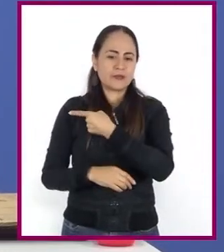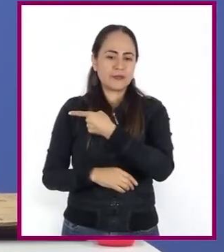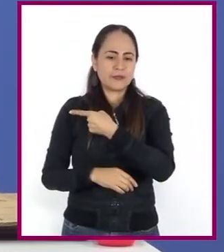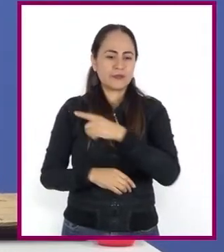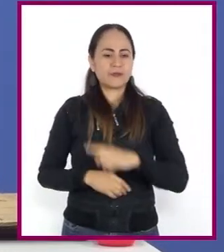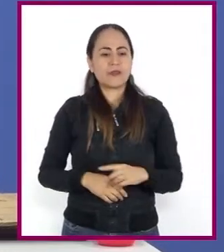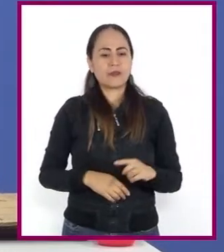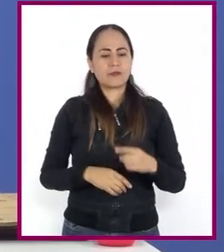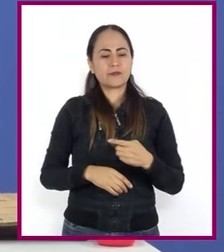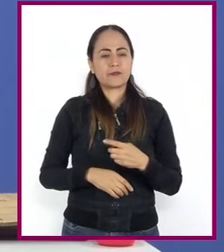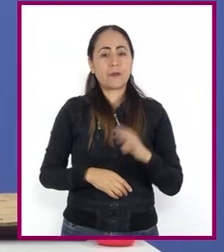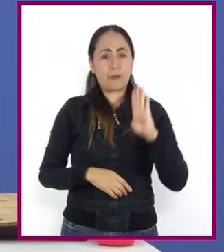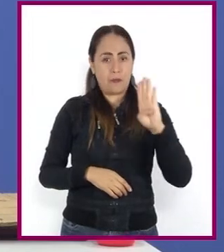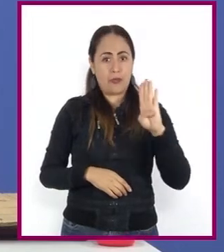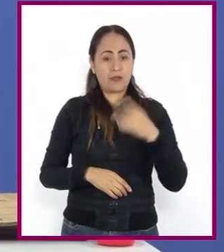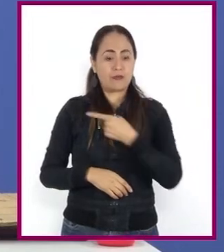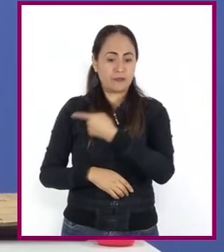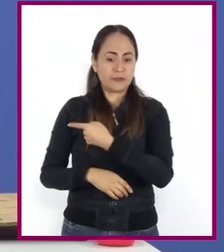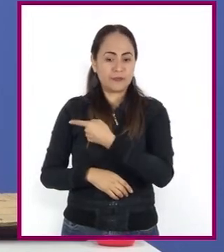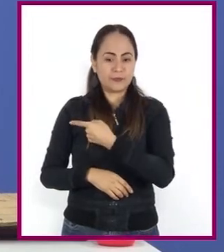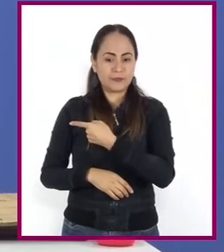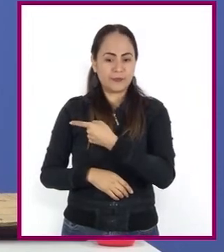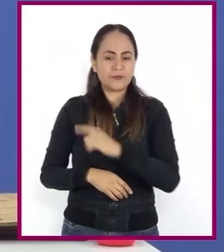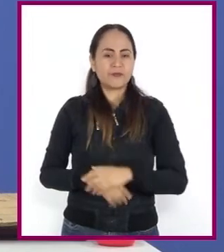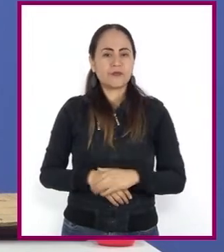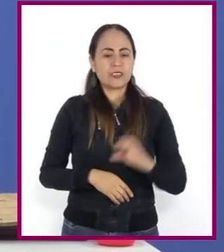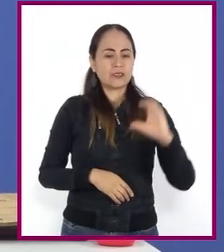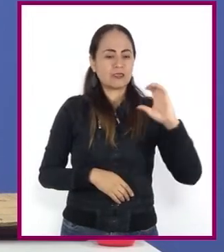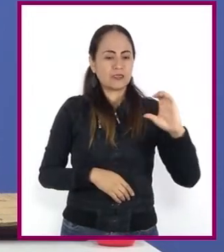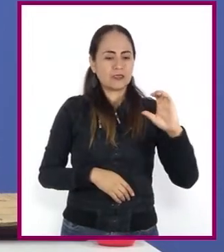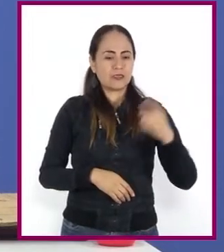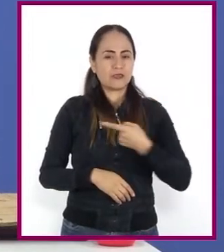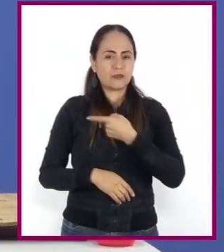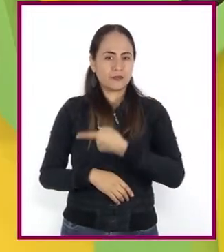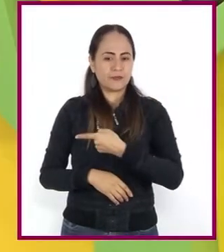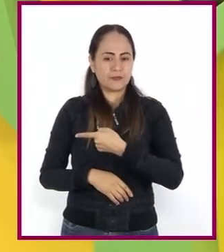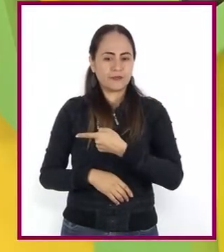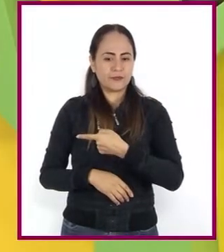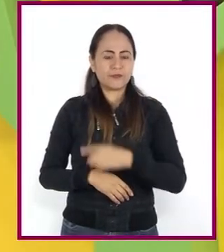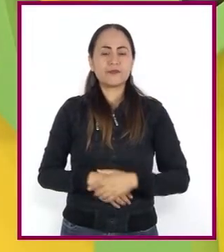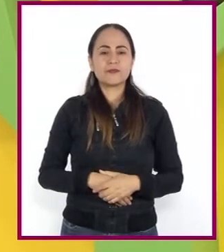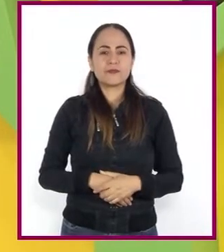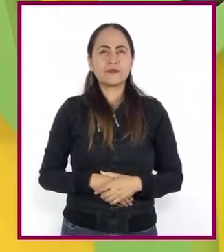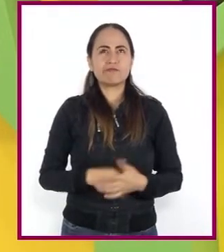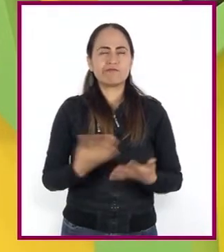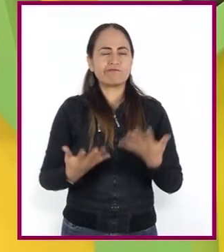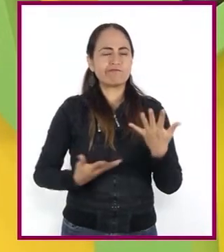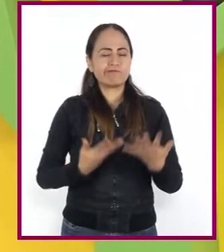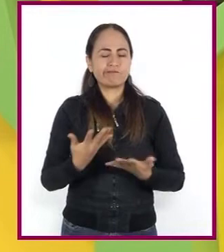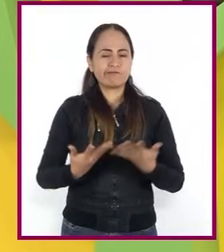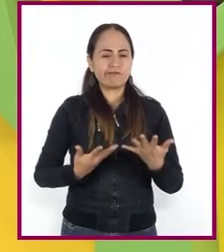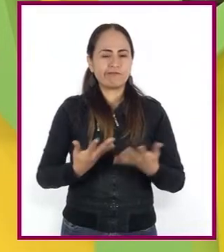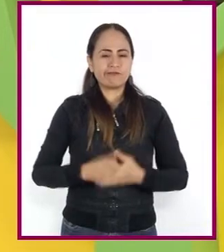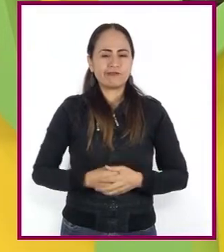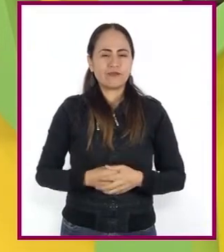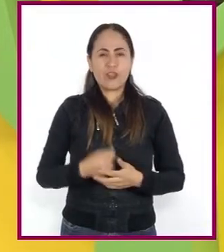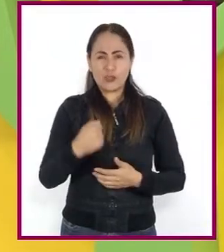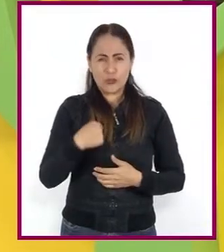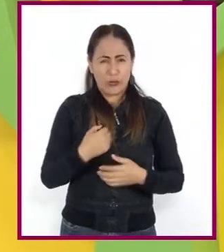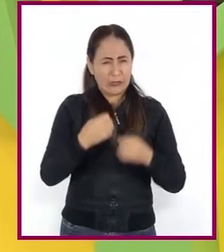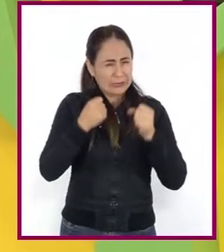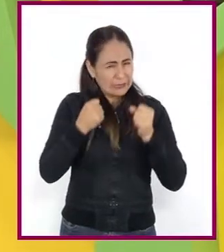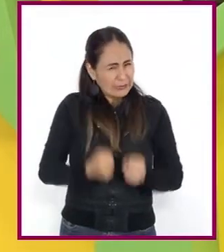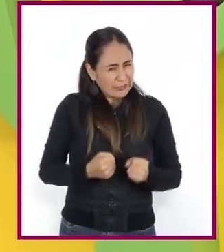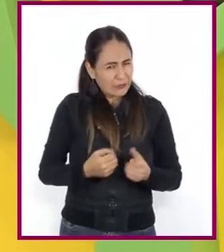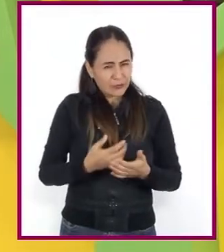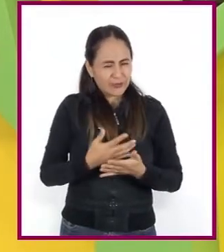inciso B, Montesquieu, inciso C, Locke. Ay, maestra, no estoy muy